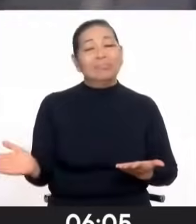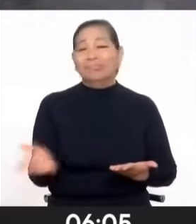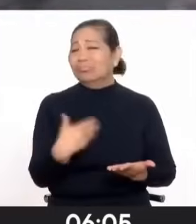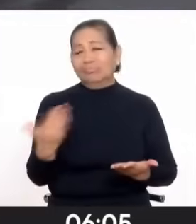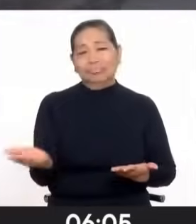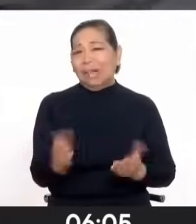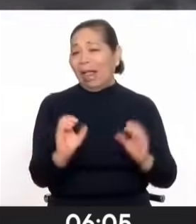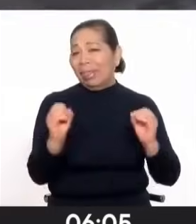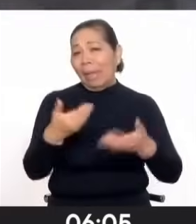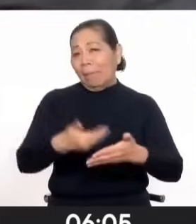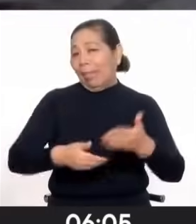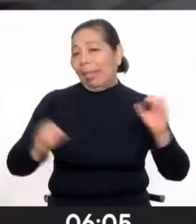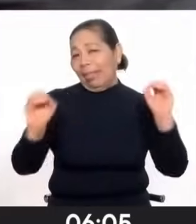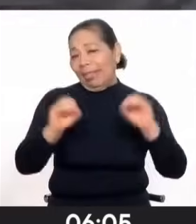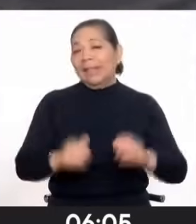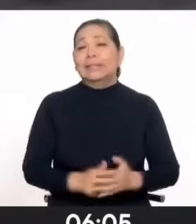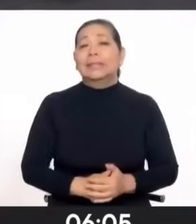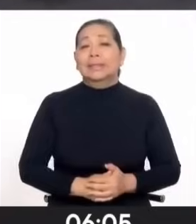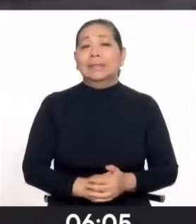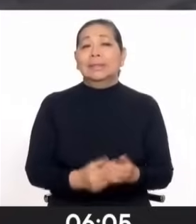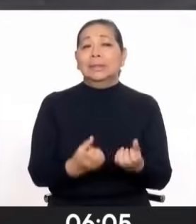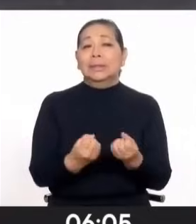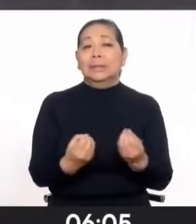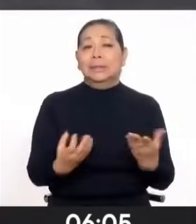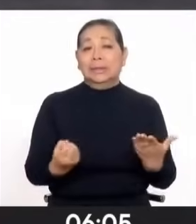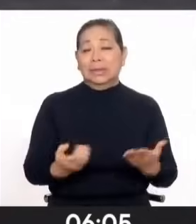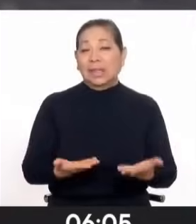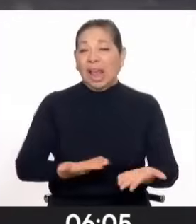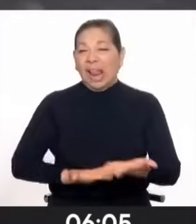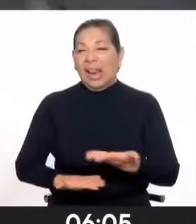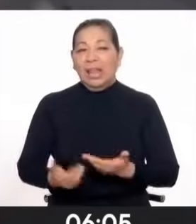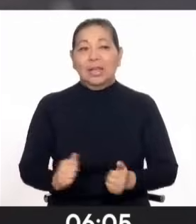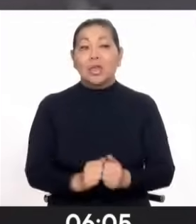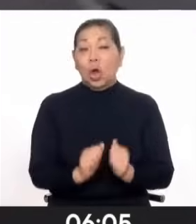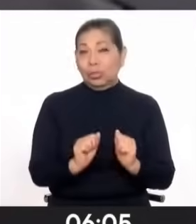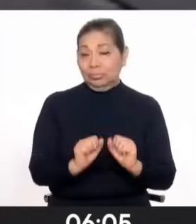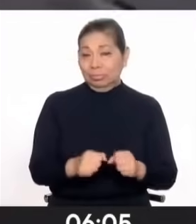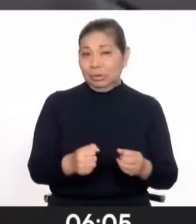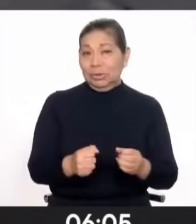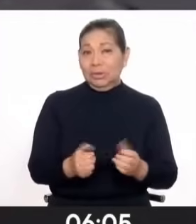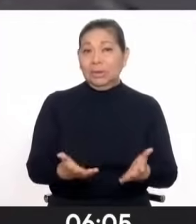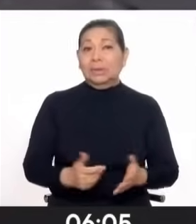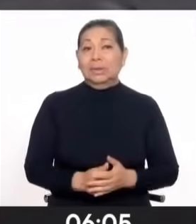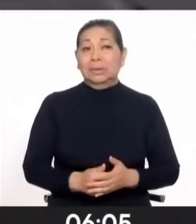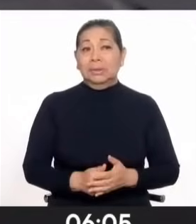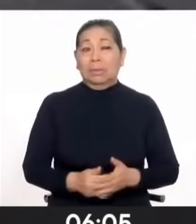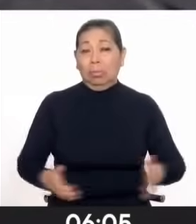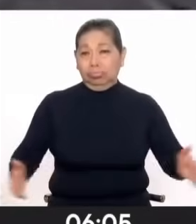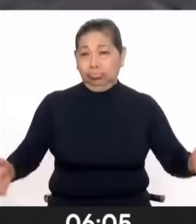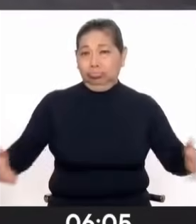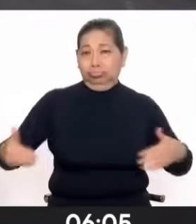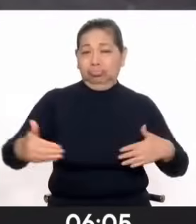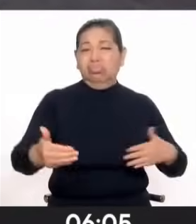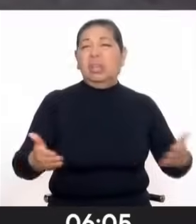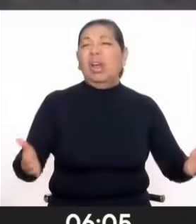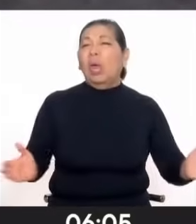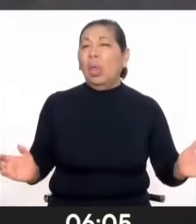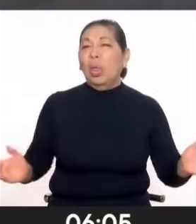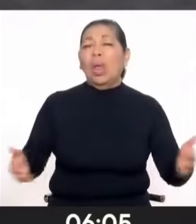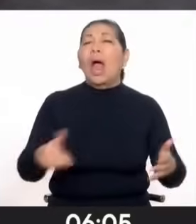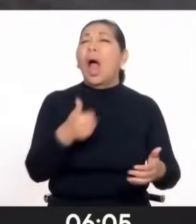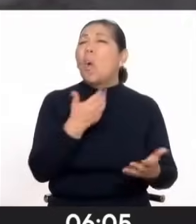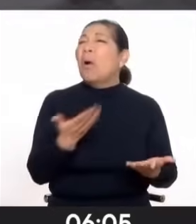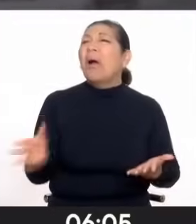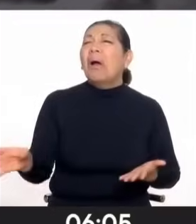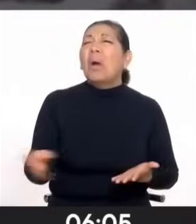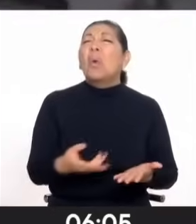estas instalaciones, ¿no? Vemos que muchos de estos negocios contaban con tanques grandes. ¿De dónde sacaban el agua?